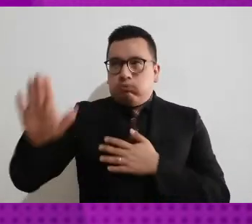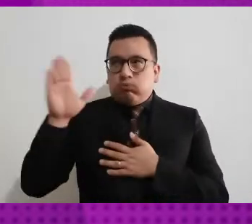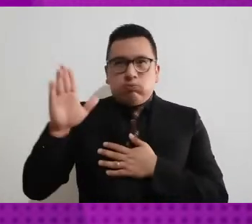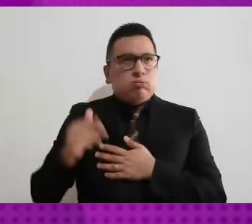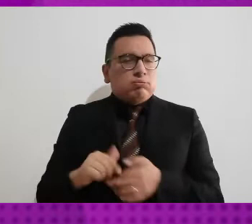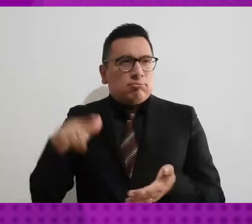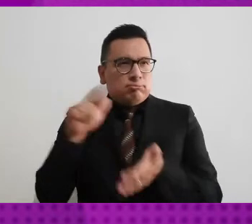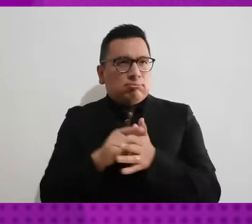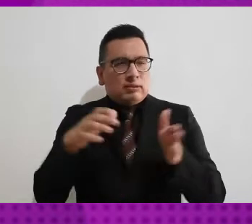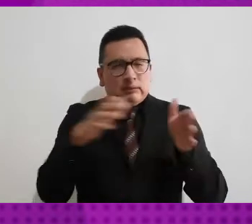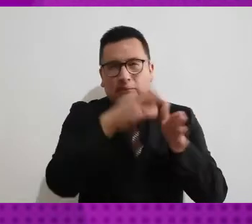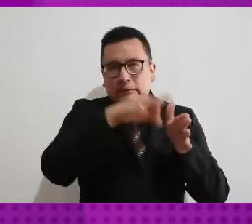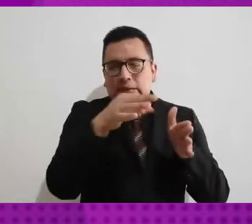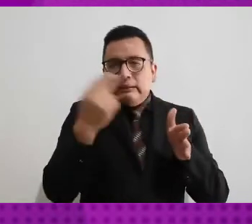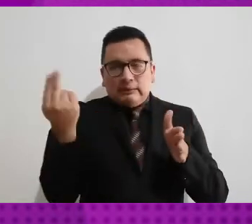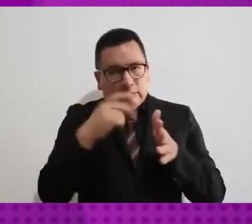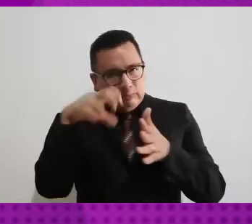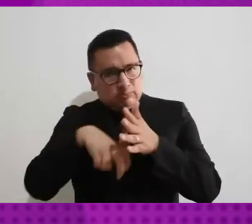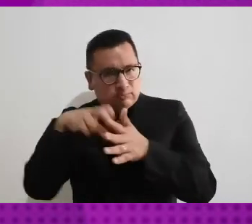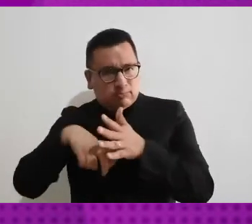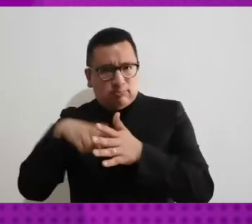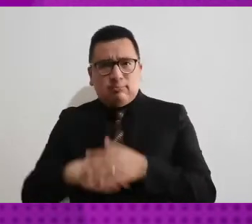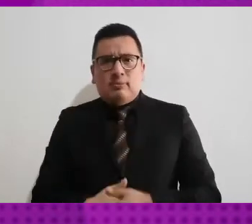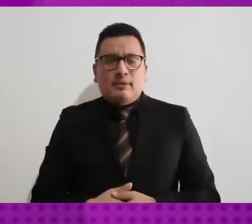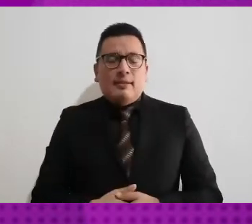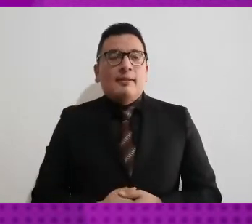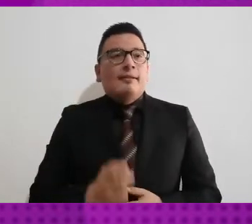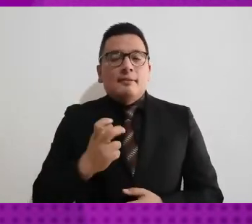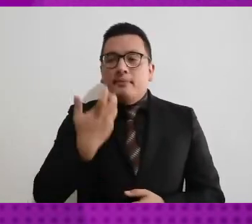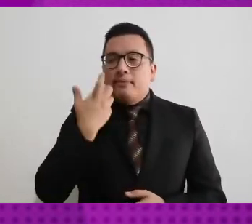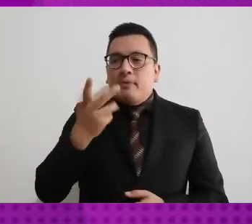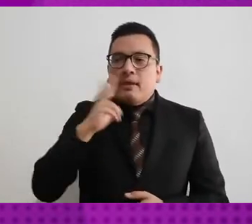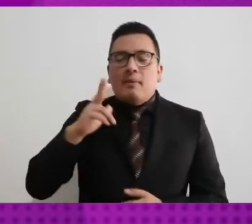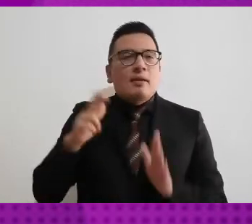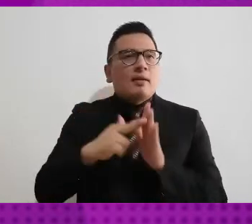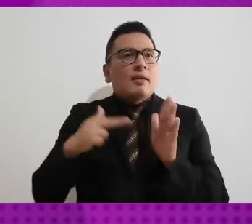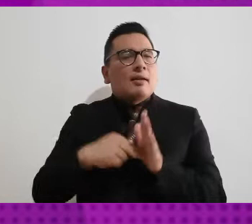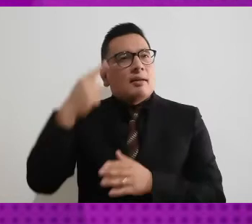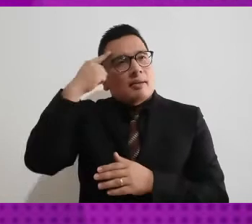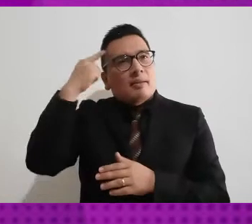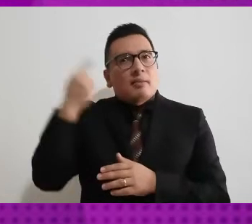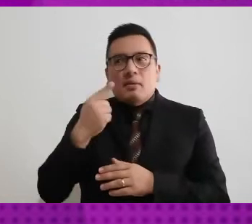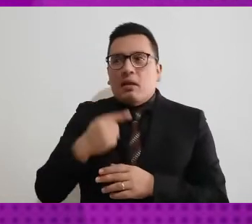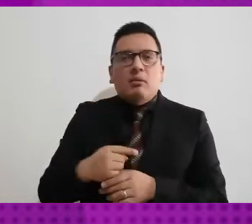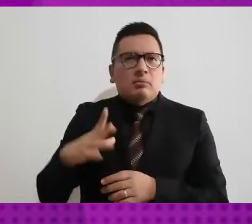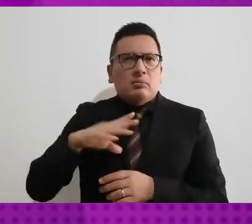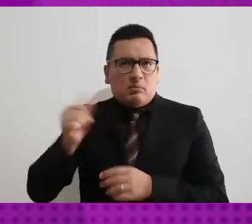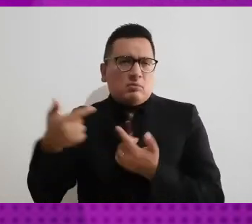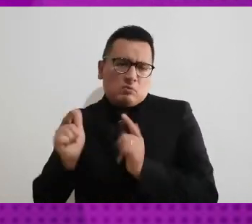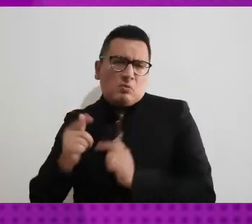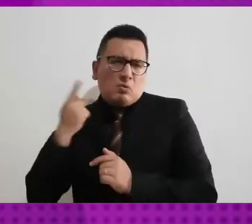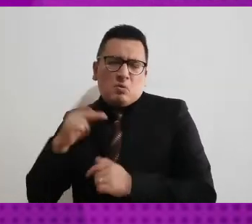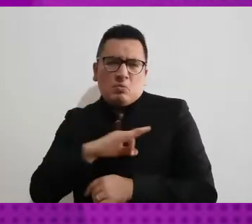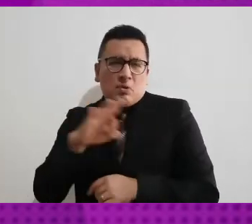entonces por el secretario de Gobernación, y que buscó generar reglas electorales para que la oposición